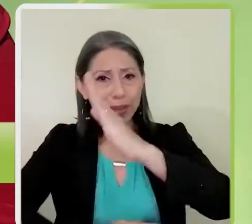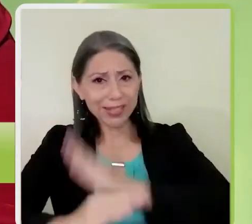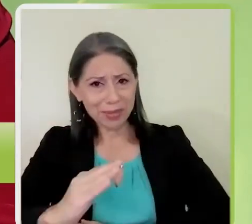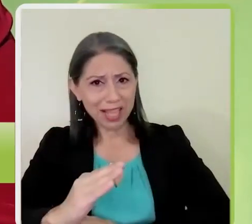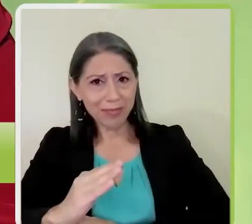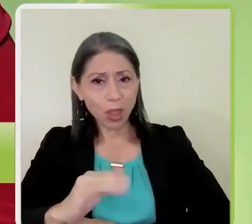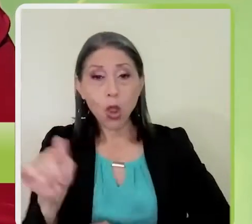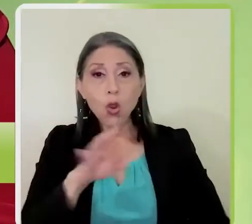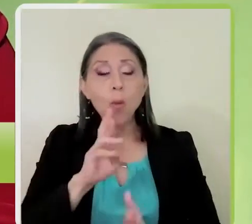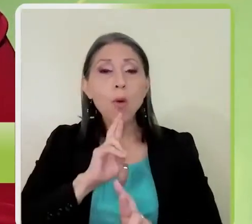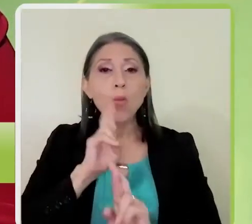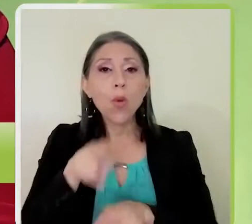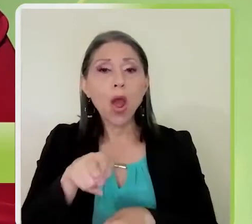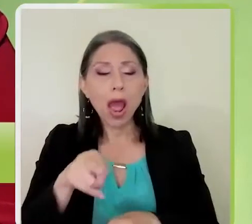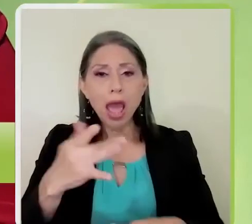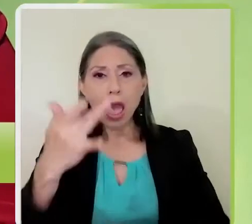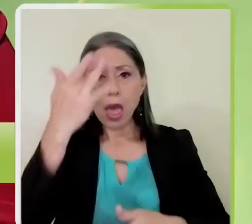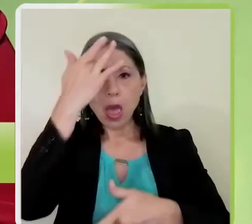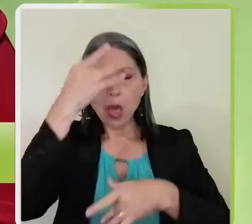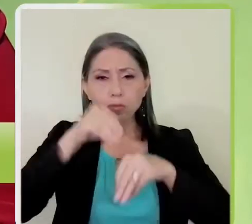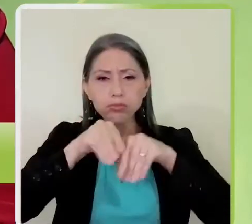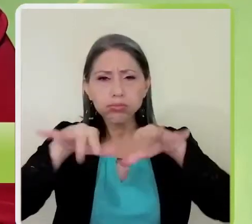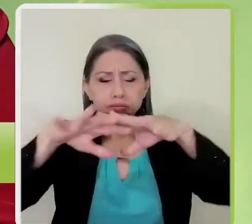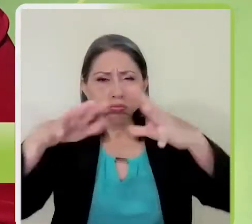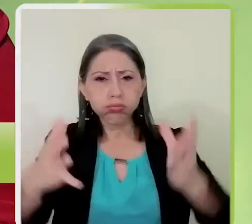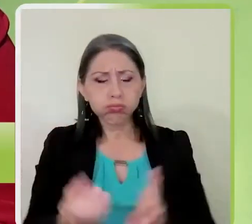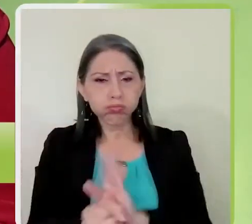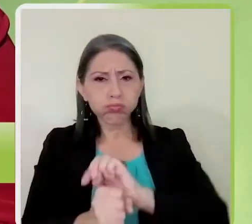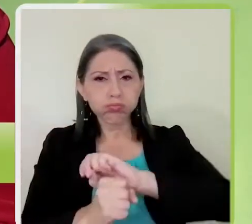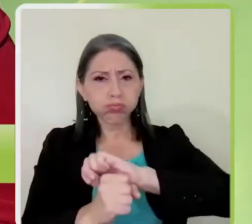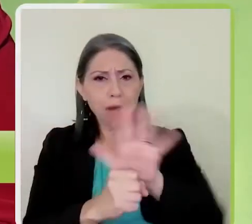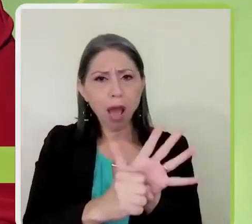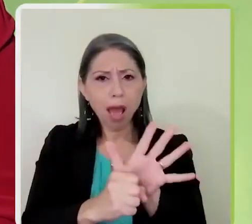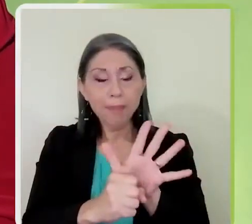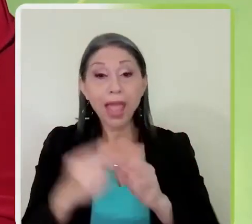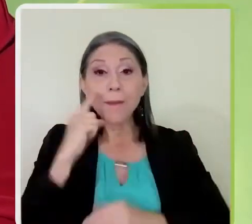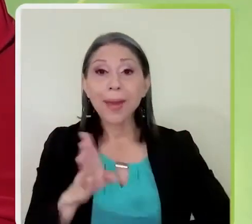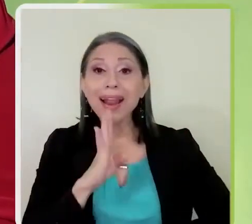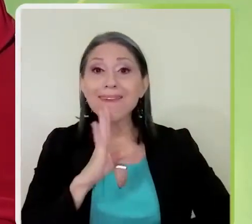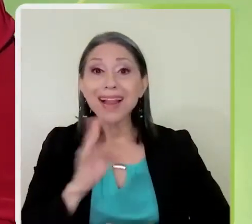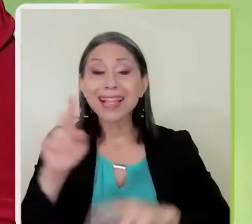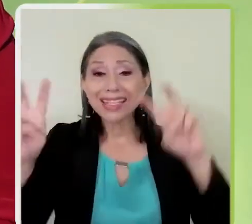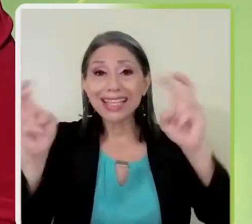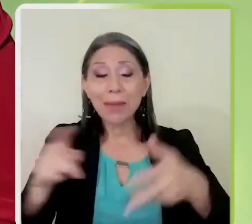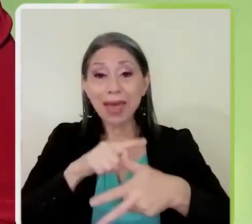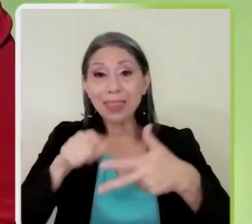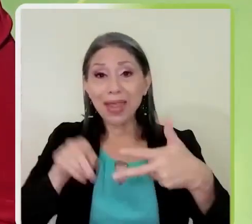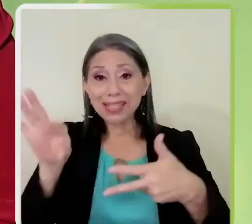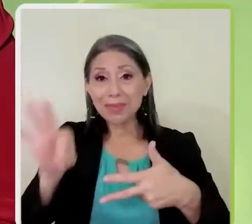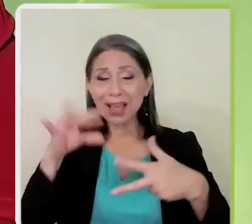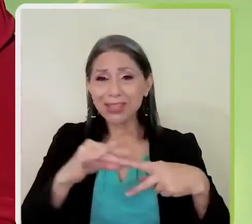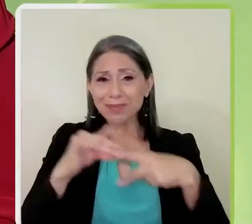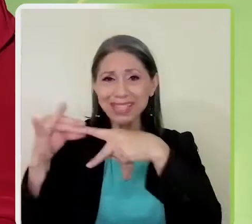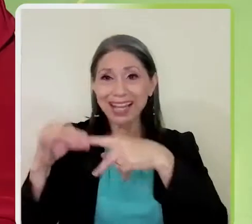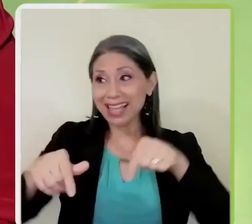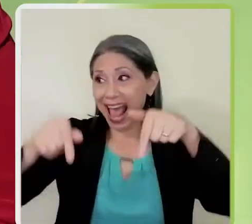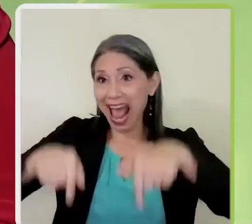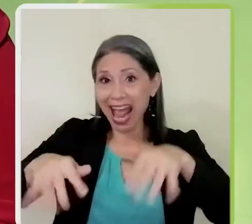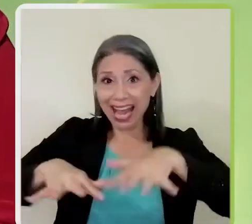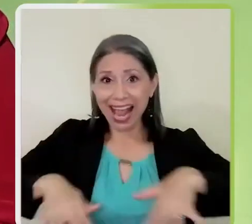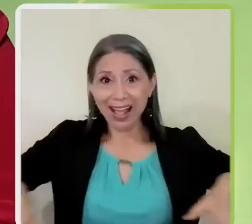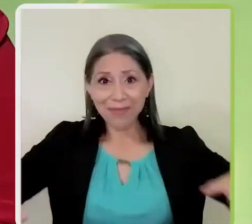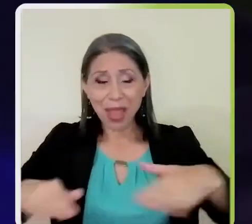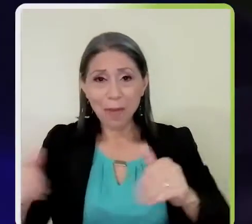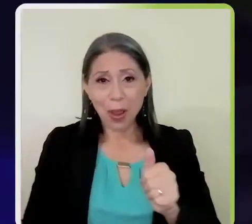discapacidad a raíz de la pandemia del COVID-19. Y para hablar de este tema tenemos tres invitados muy especiales. Me acompaña acá en el set